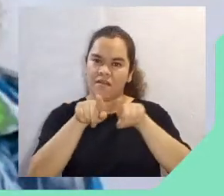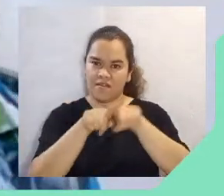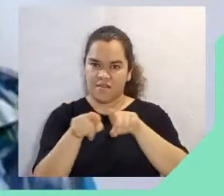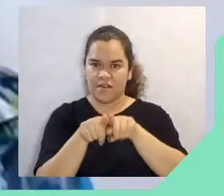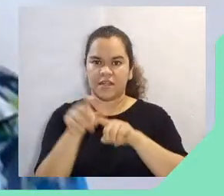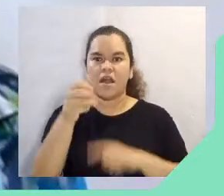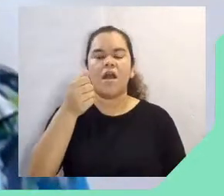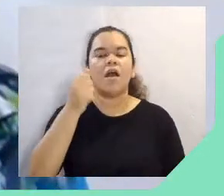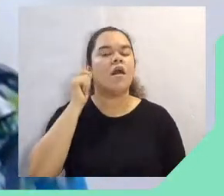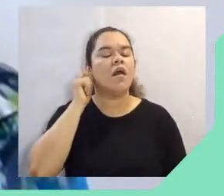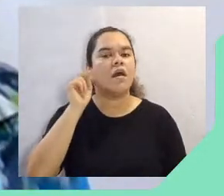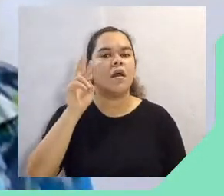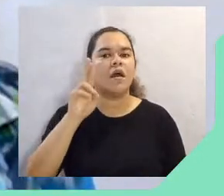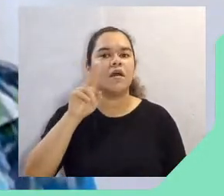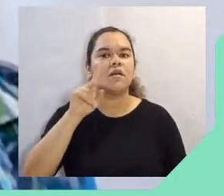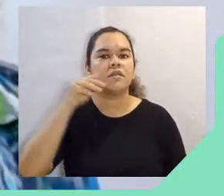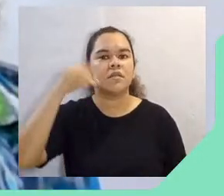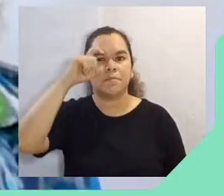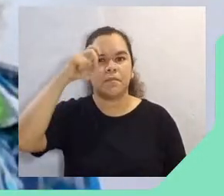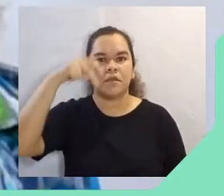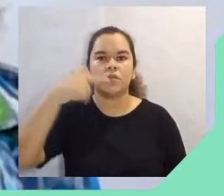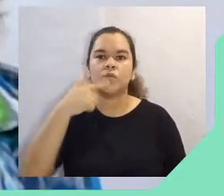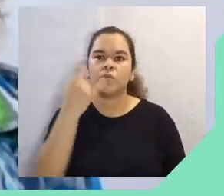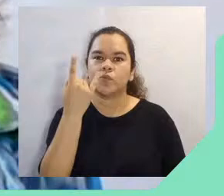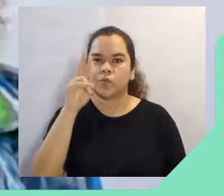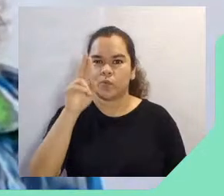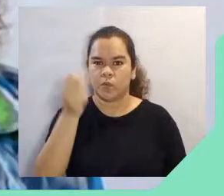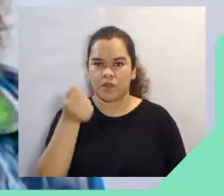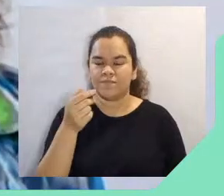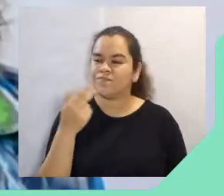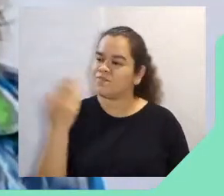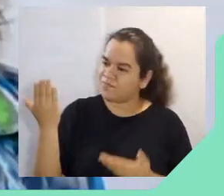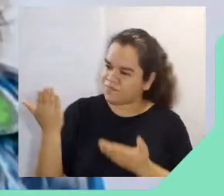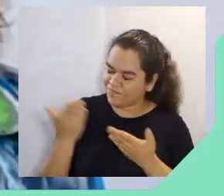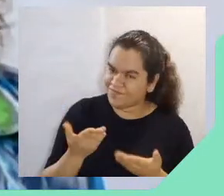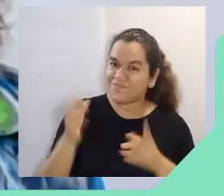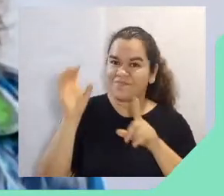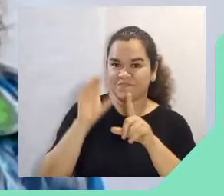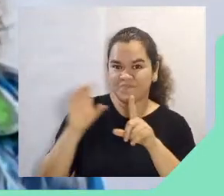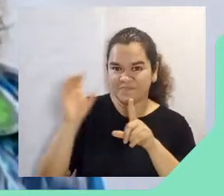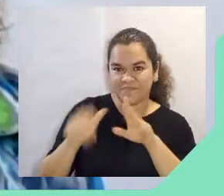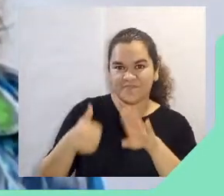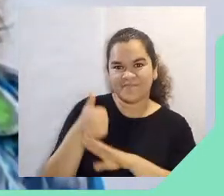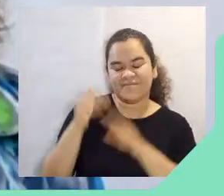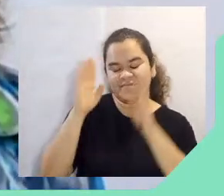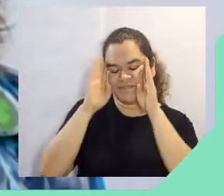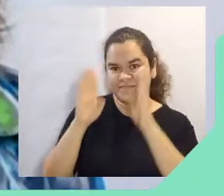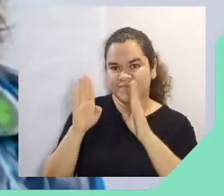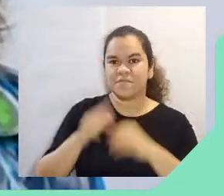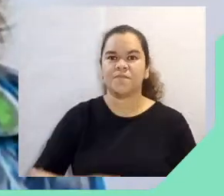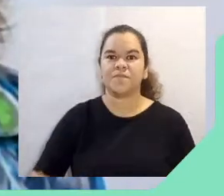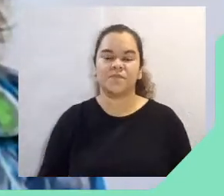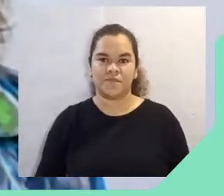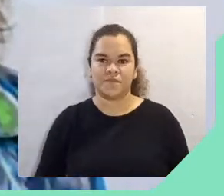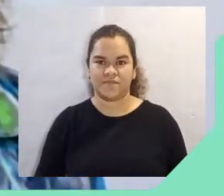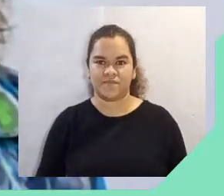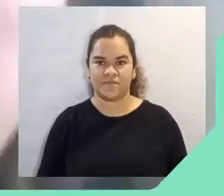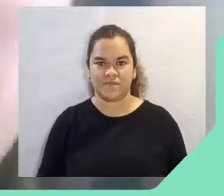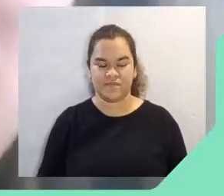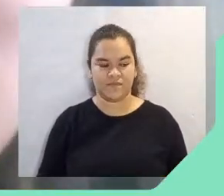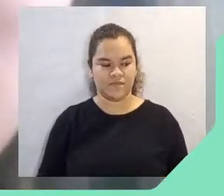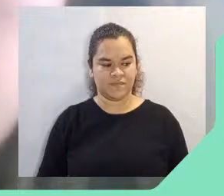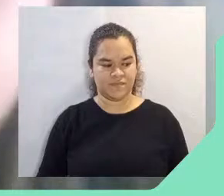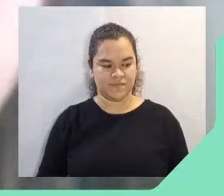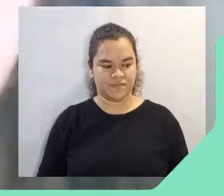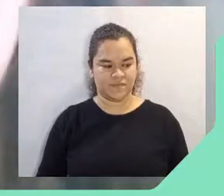de la ingeniería en agrimensura. Bienvenidas, buenos días y las escuchamos con atención. ¿Qué tal? Buenos